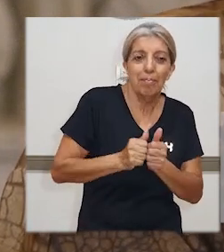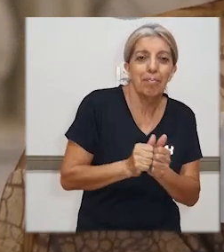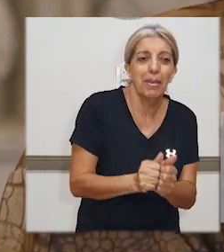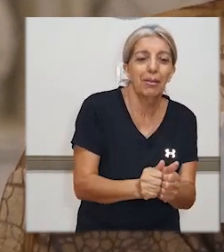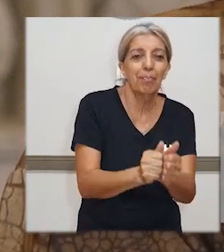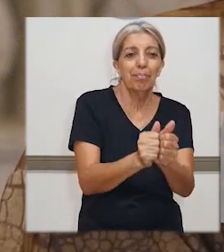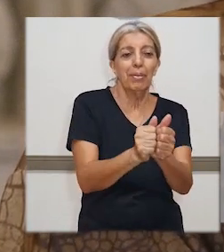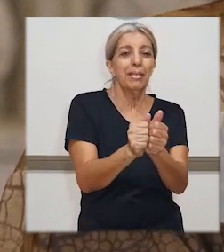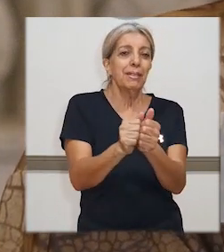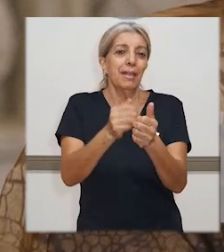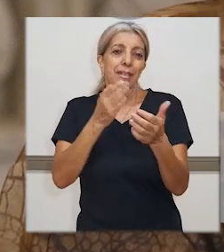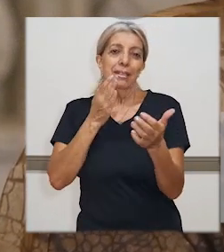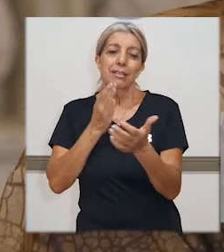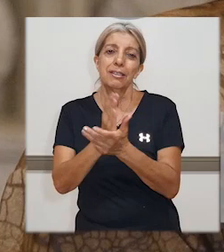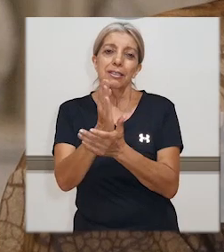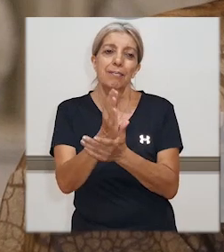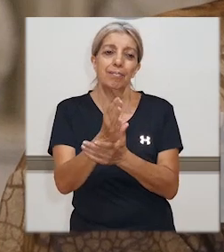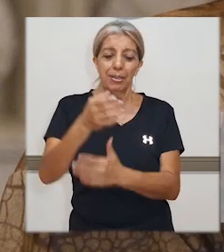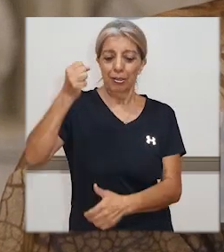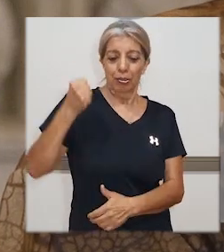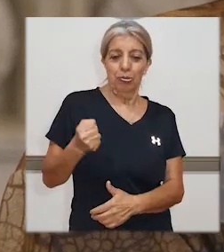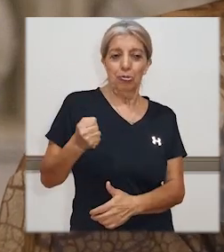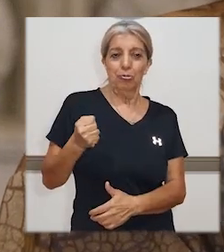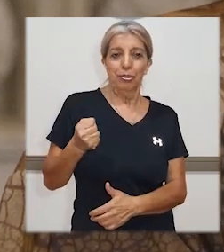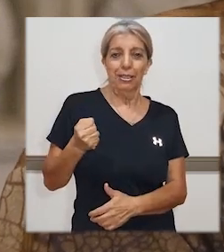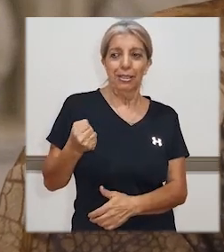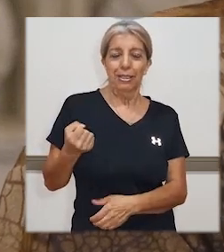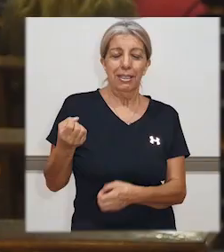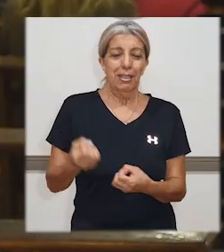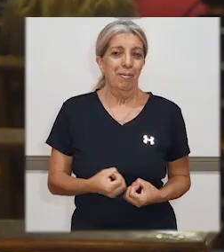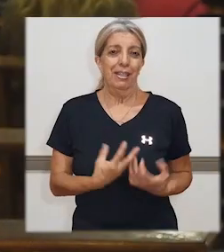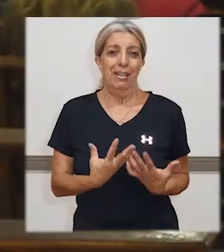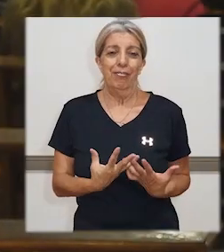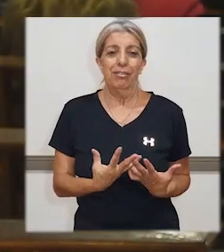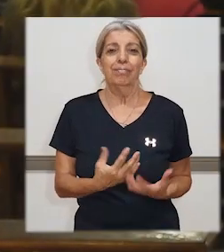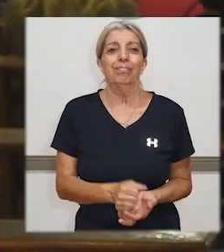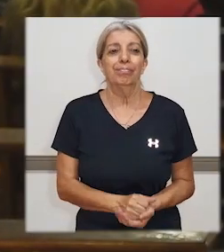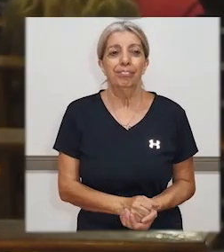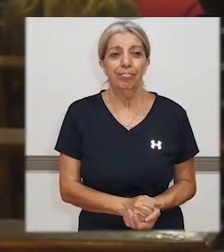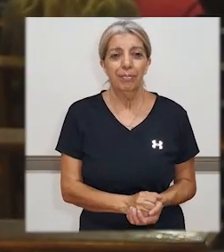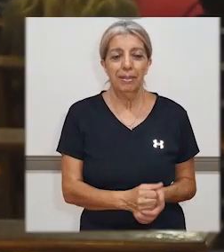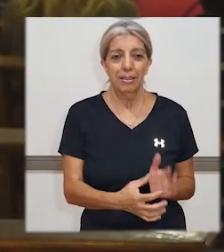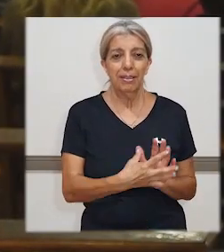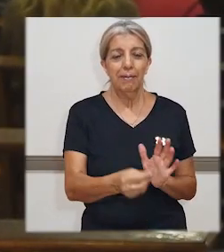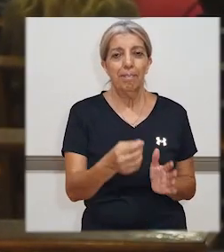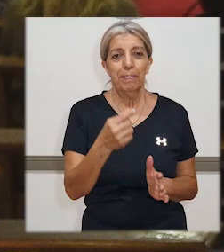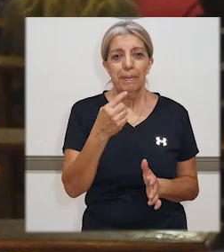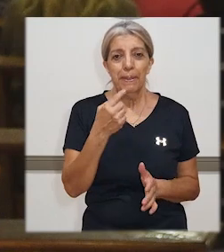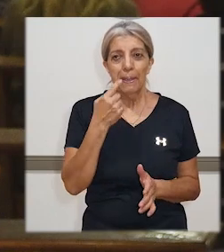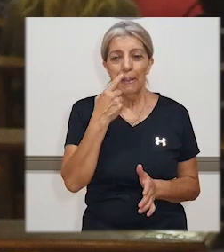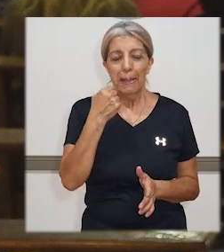tu vara y tu bastón me infunden confianza. El Señor es mi